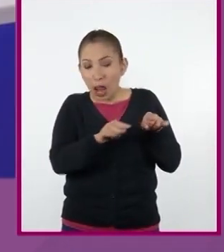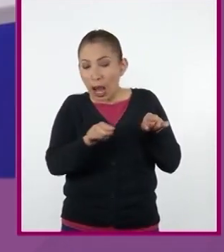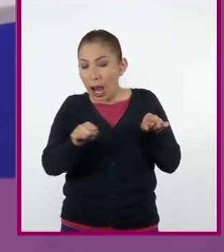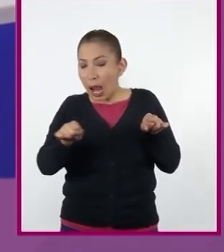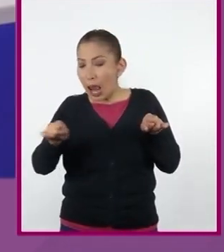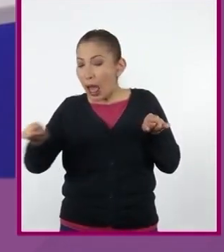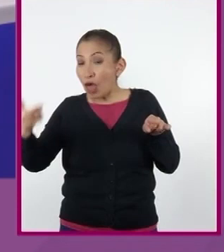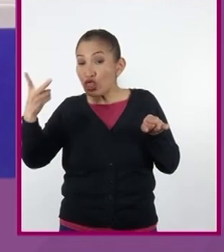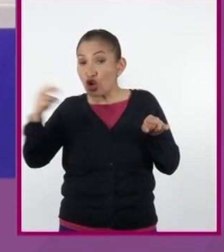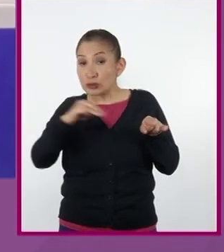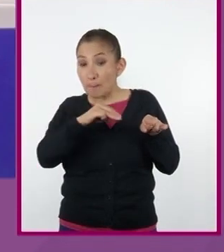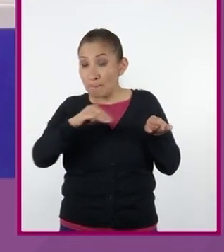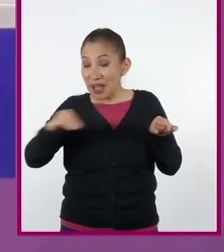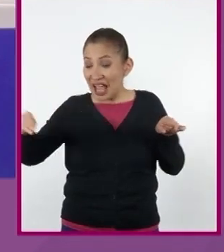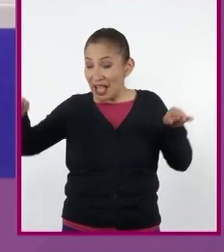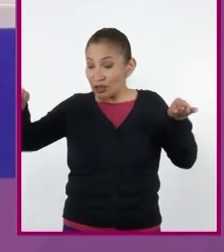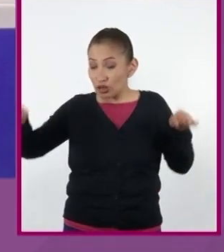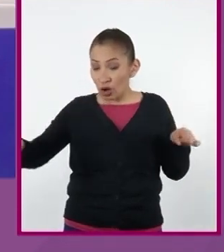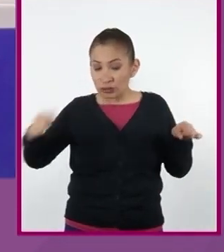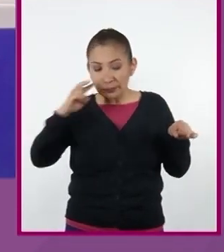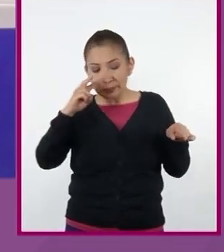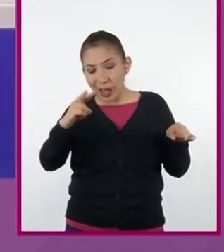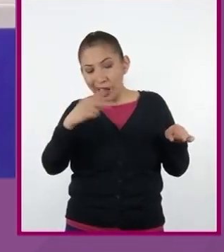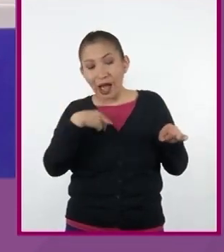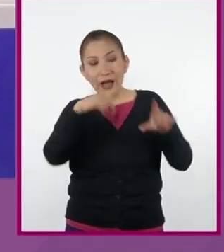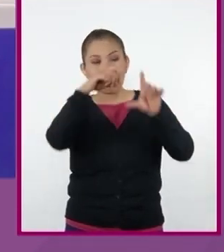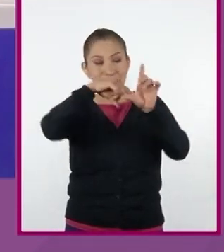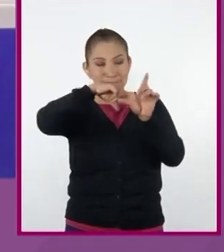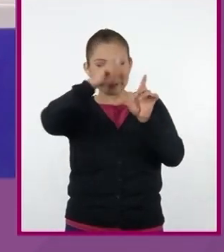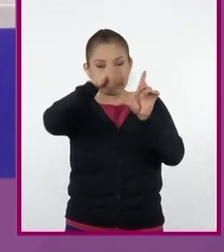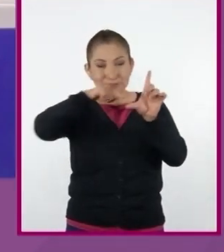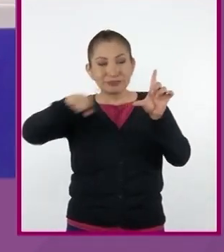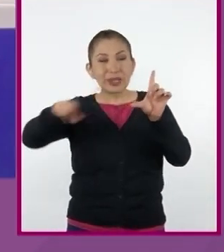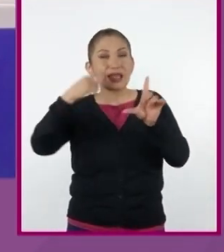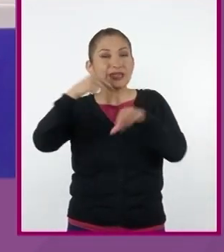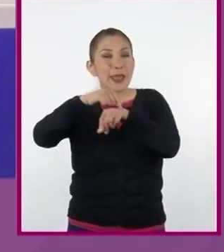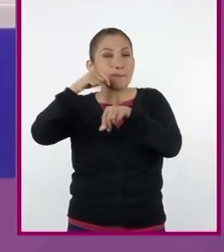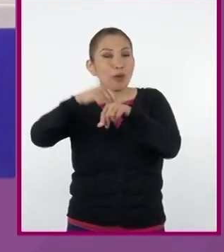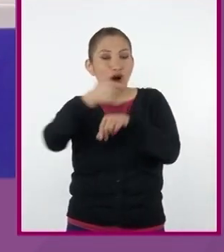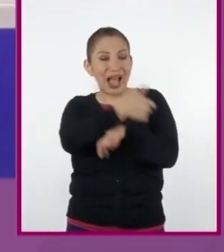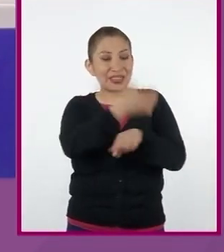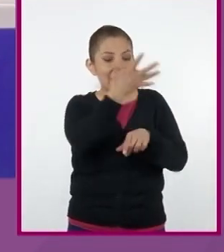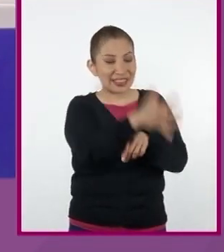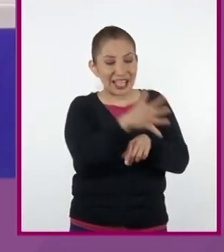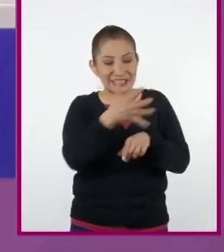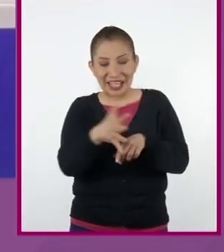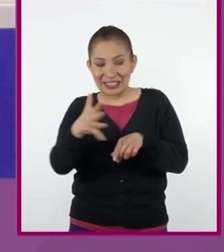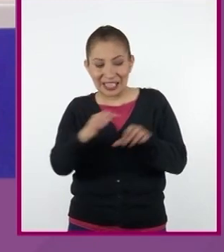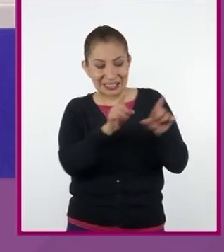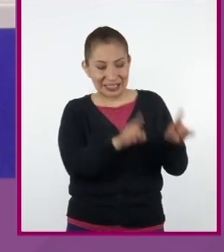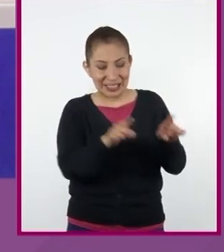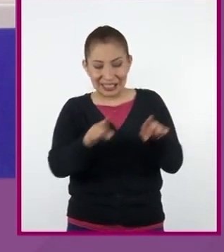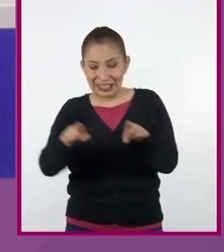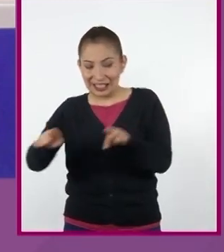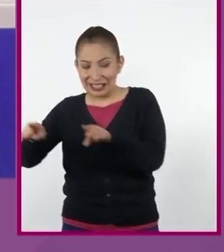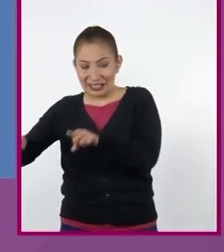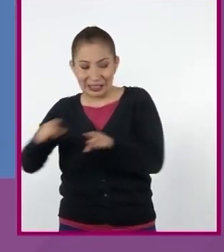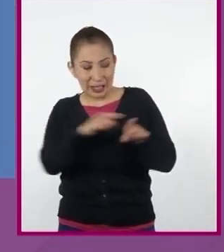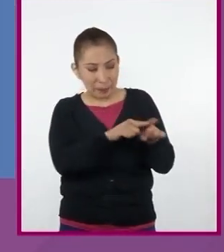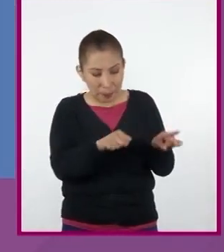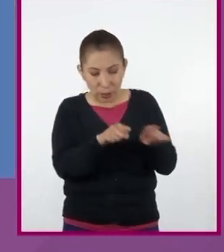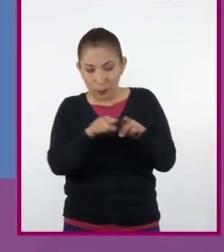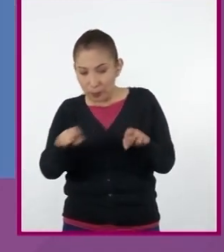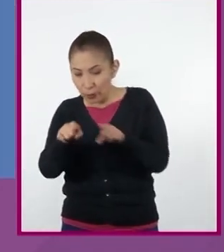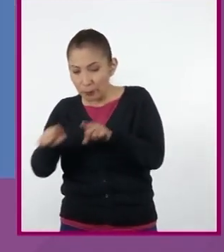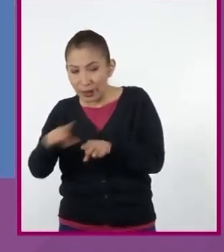los 2 metros, podemos construir una tabla con el tiempo obtenido por cada 10 centímetros que avanzó el balín después